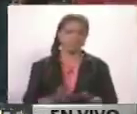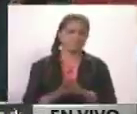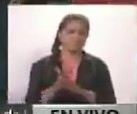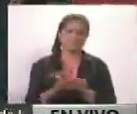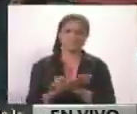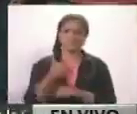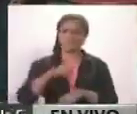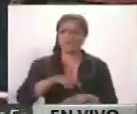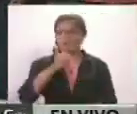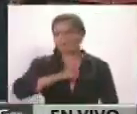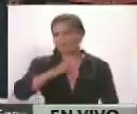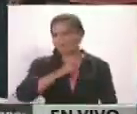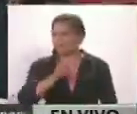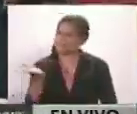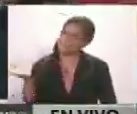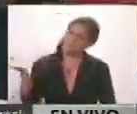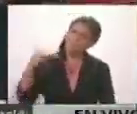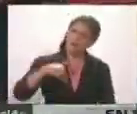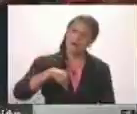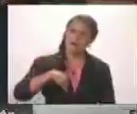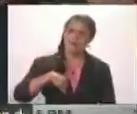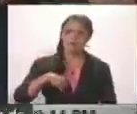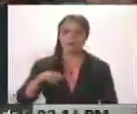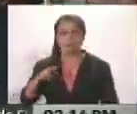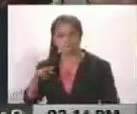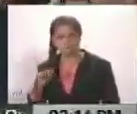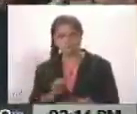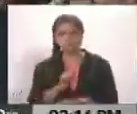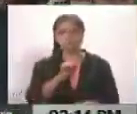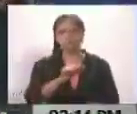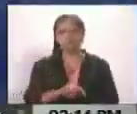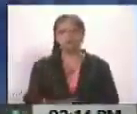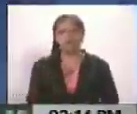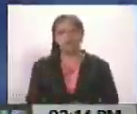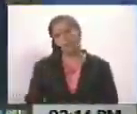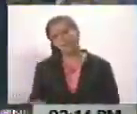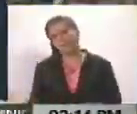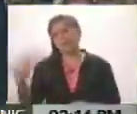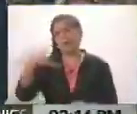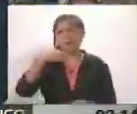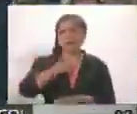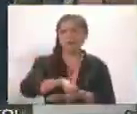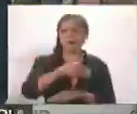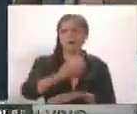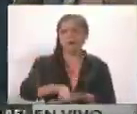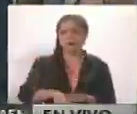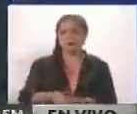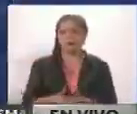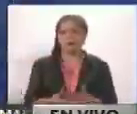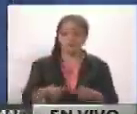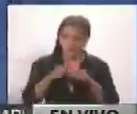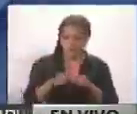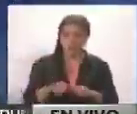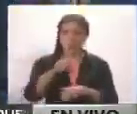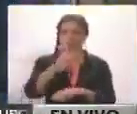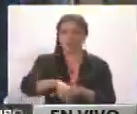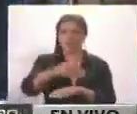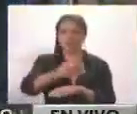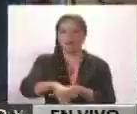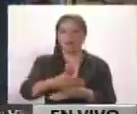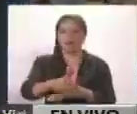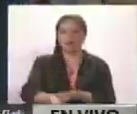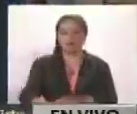resistencia. ¡Vamos al contraataque! ¡Vamos a las calles! ¡Mantengámonos en las calles!